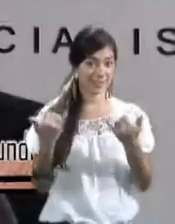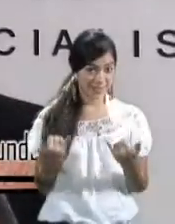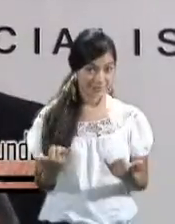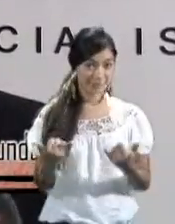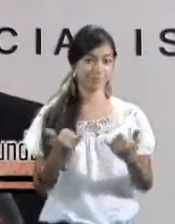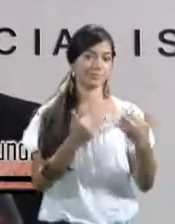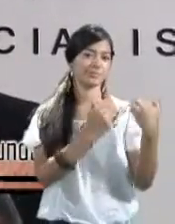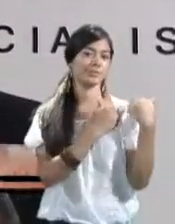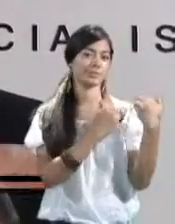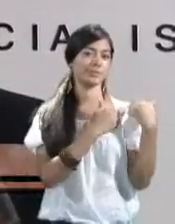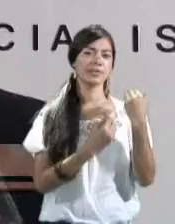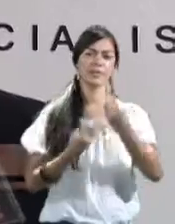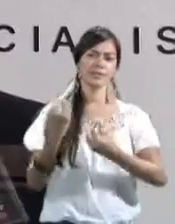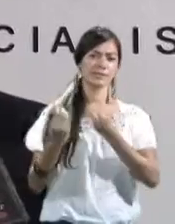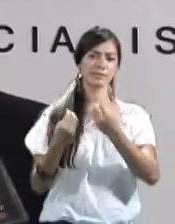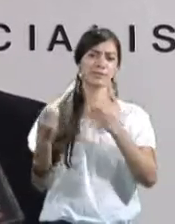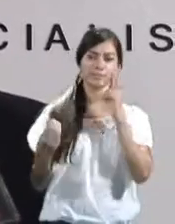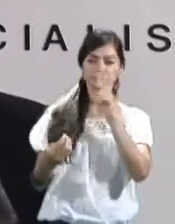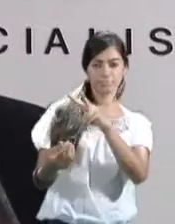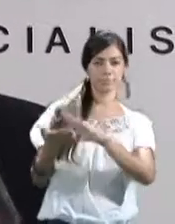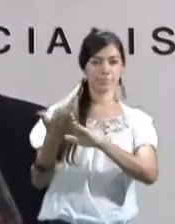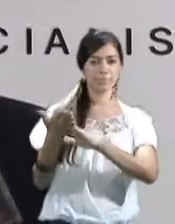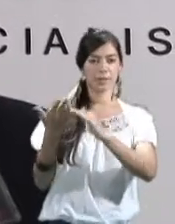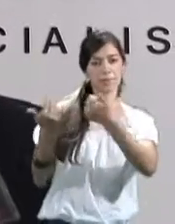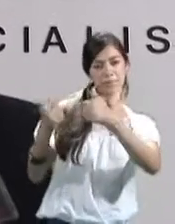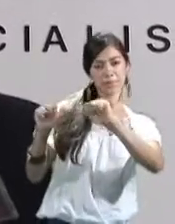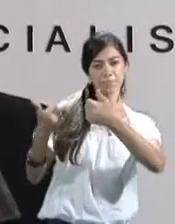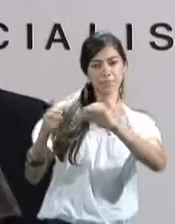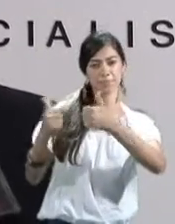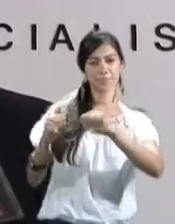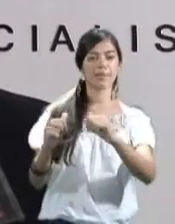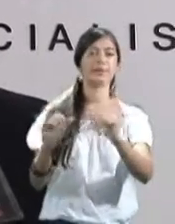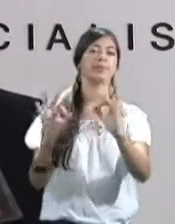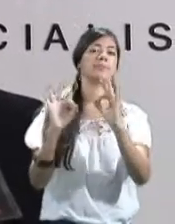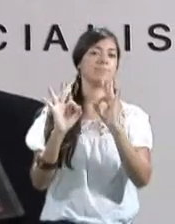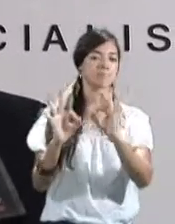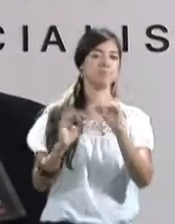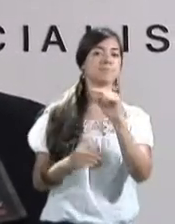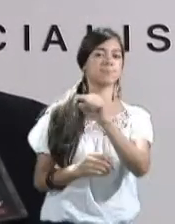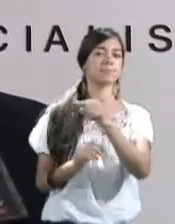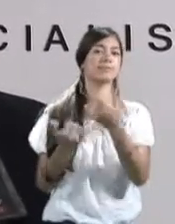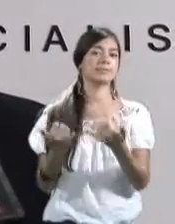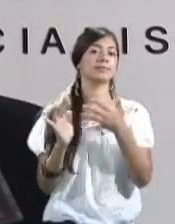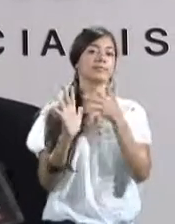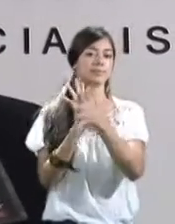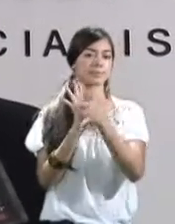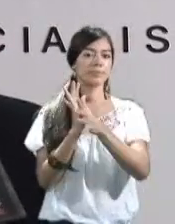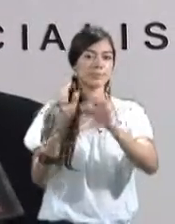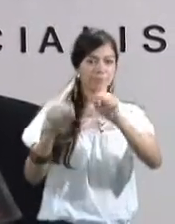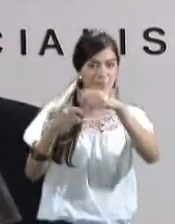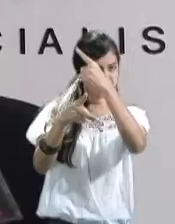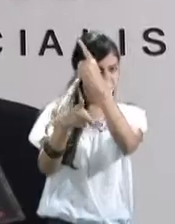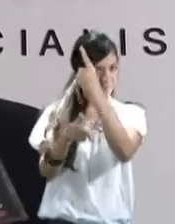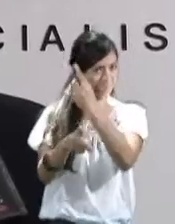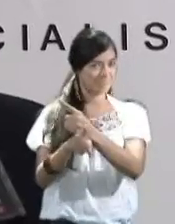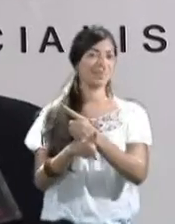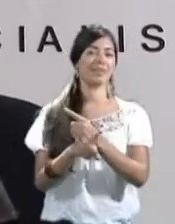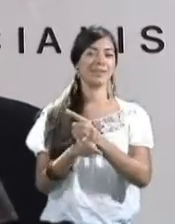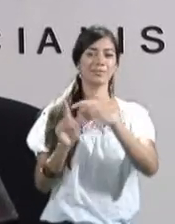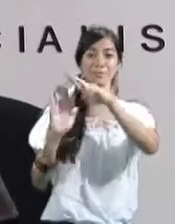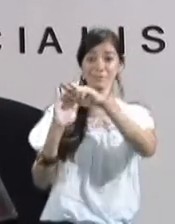Somos un filtro que verifica esos standards internacionales que garantizan e educa y educan